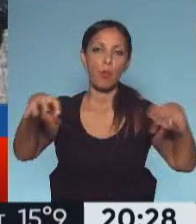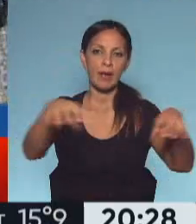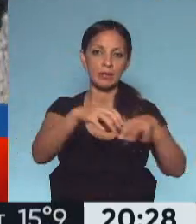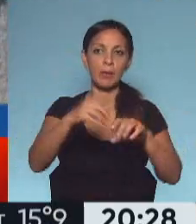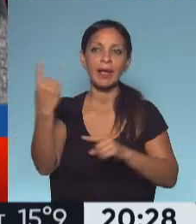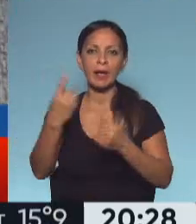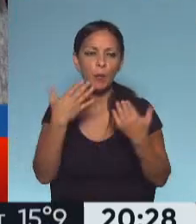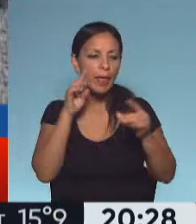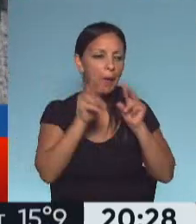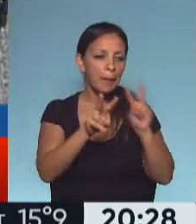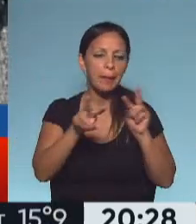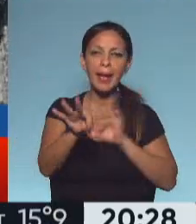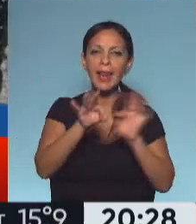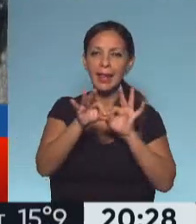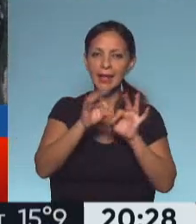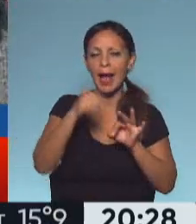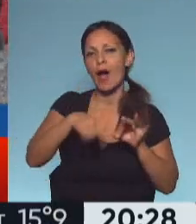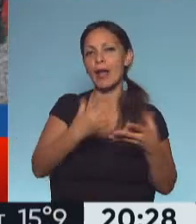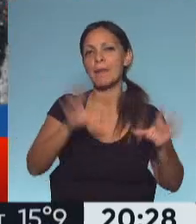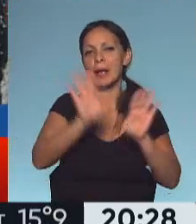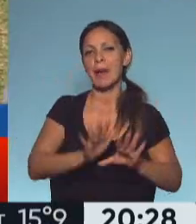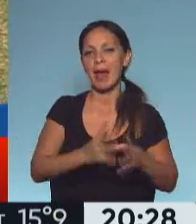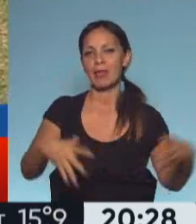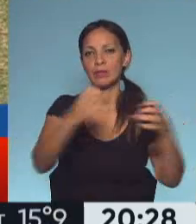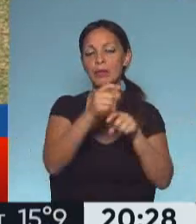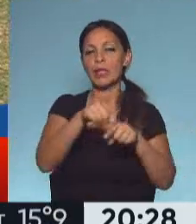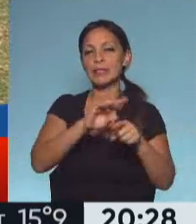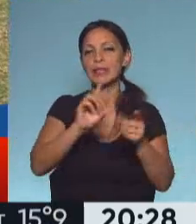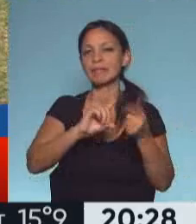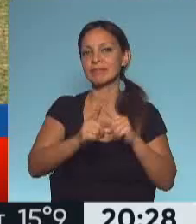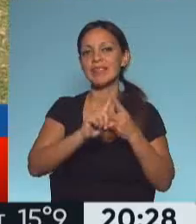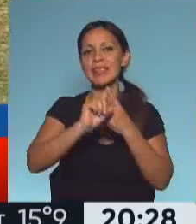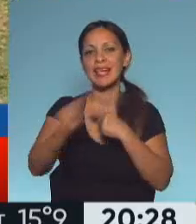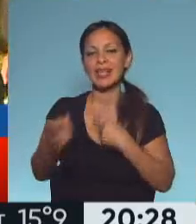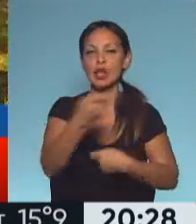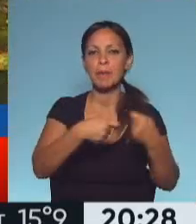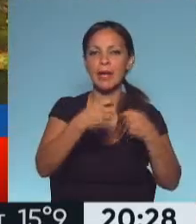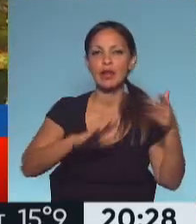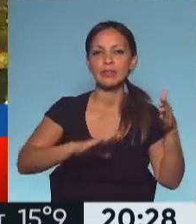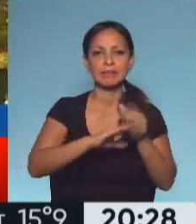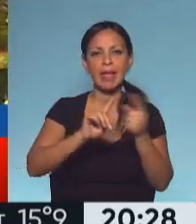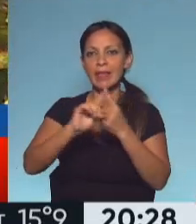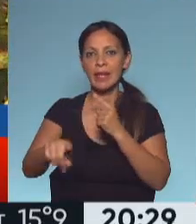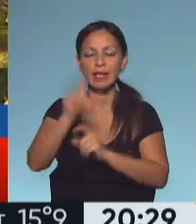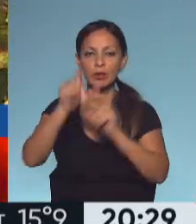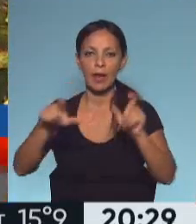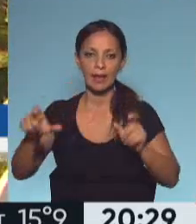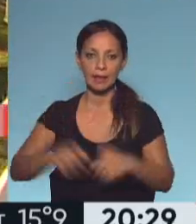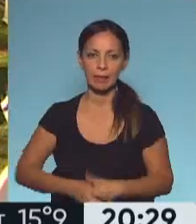lo que quiera, pero siempre con estos precios que vienen directo del mercado central a las y los consumidores en cada territorio.